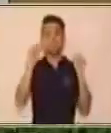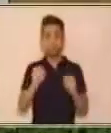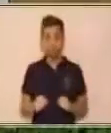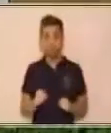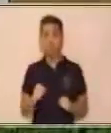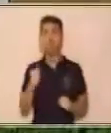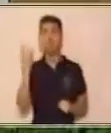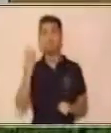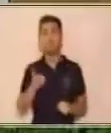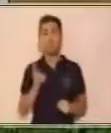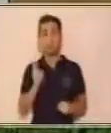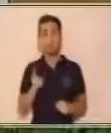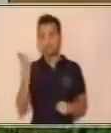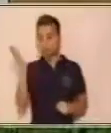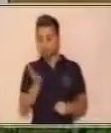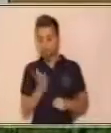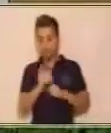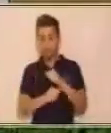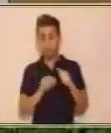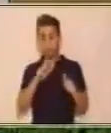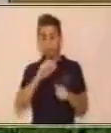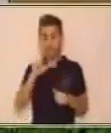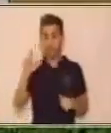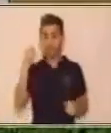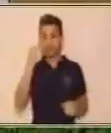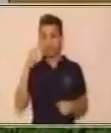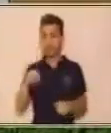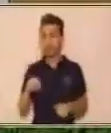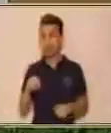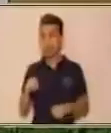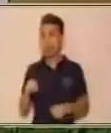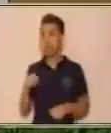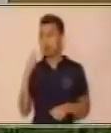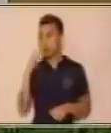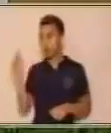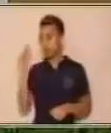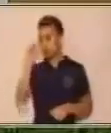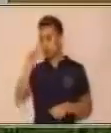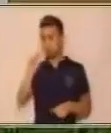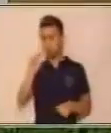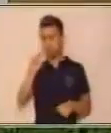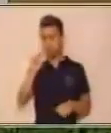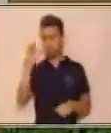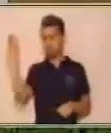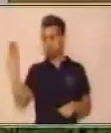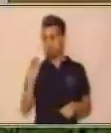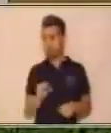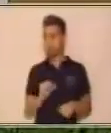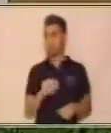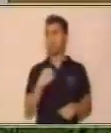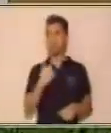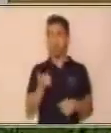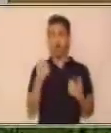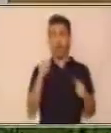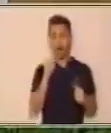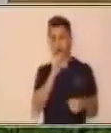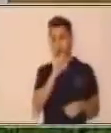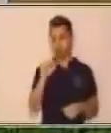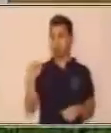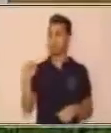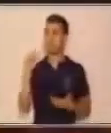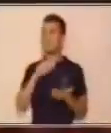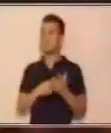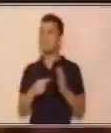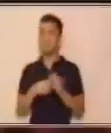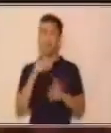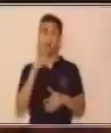Entonces, el dividendo en el numerador, el divisor en el denominador. Coloco mi línea para decir que es